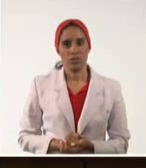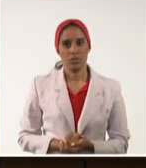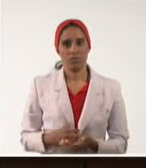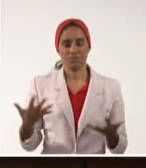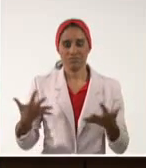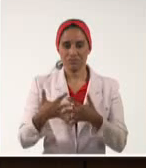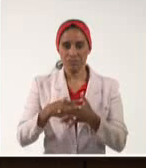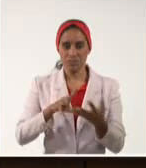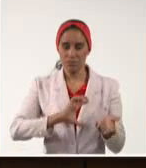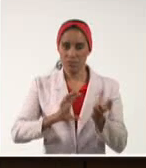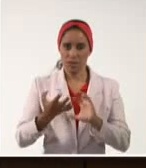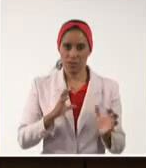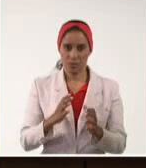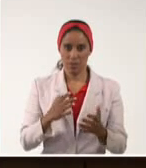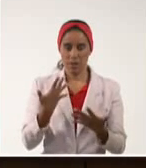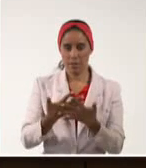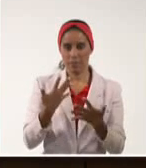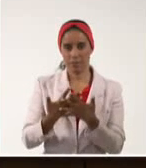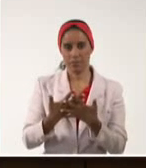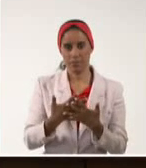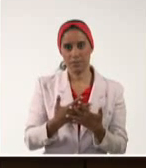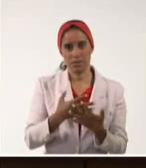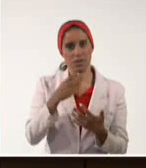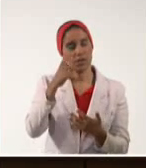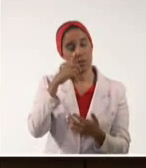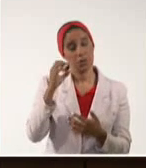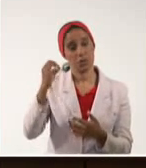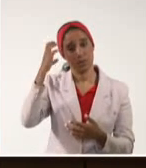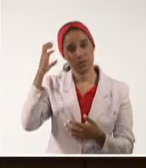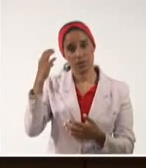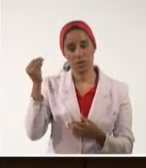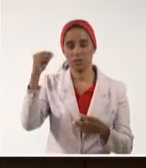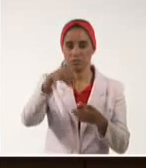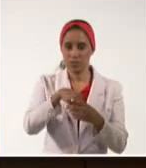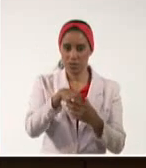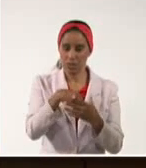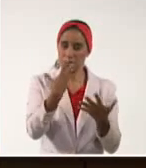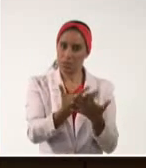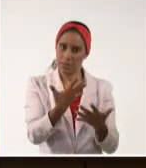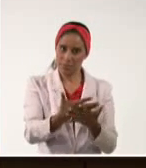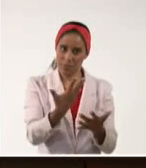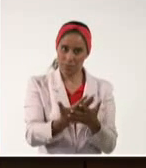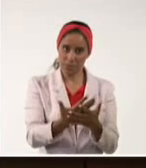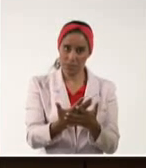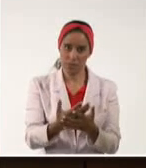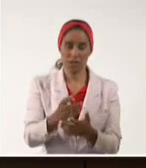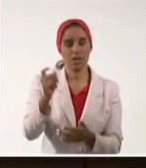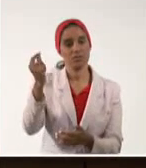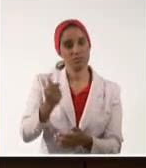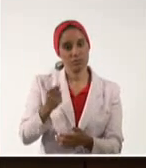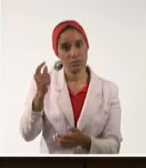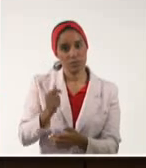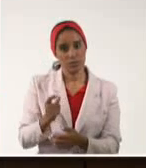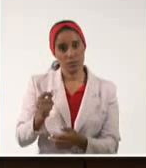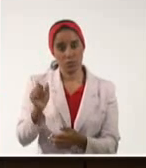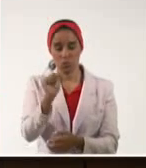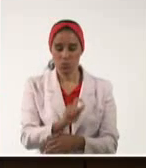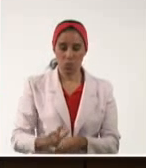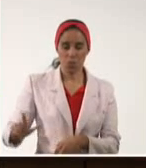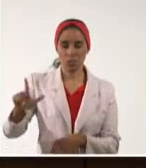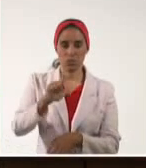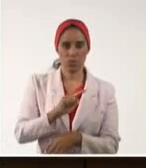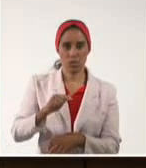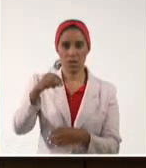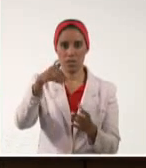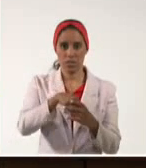gestión no estatal, quiero recordar que forman parte del sector empresarial del modelo económico y social refrendado en la